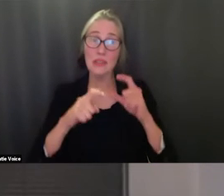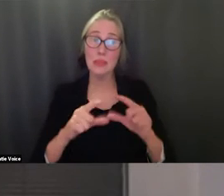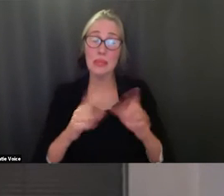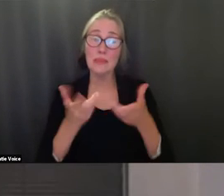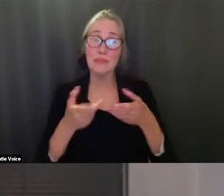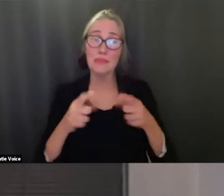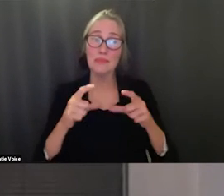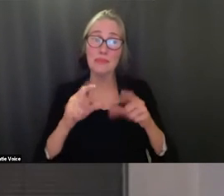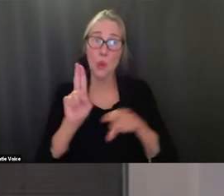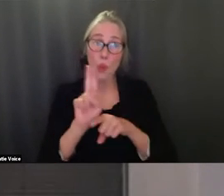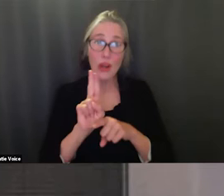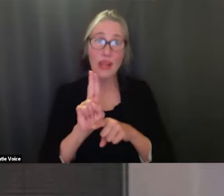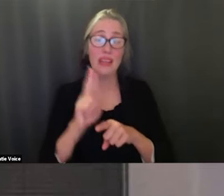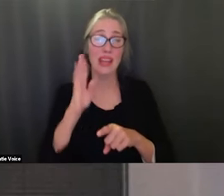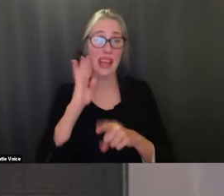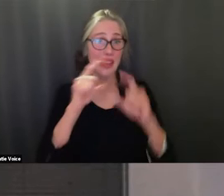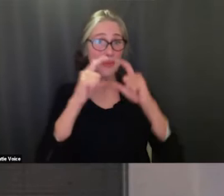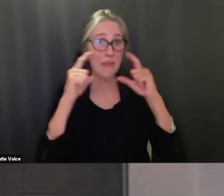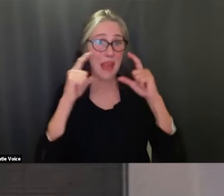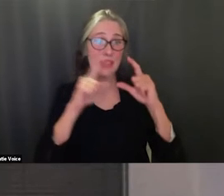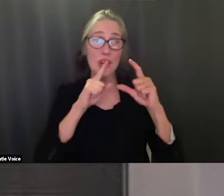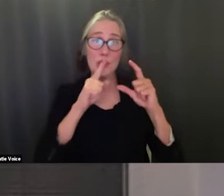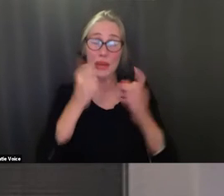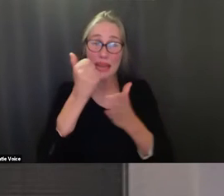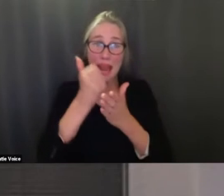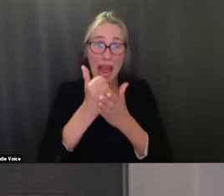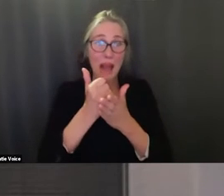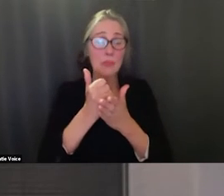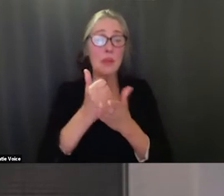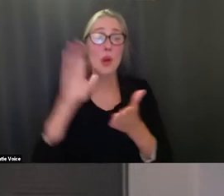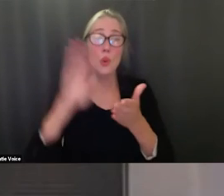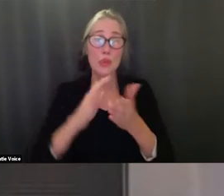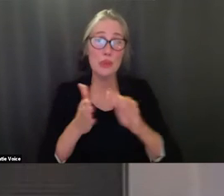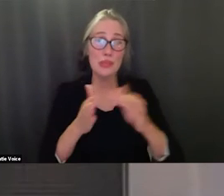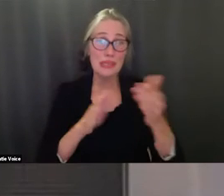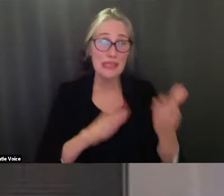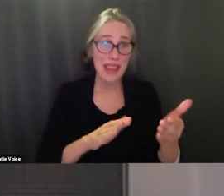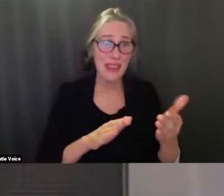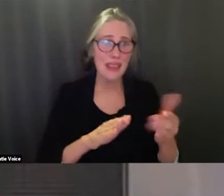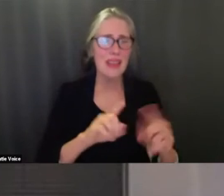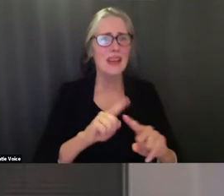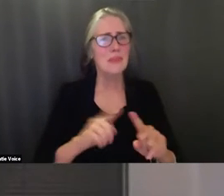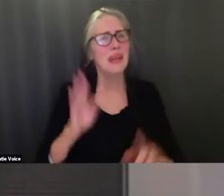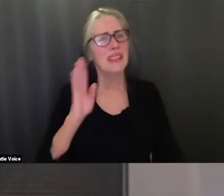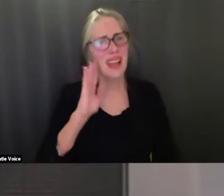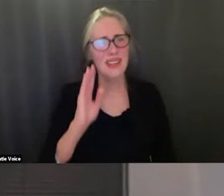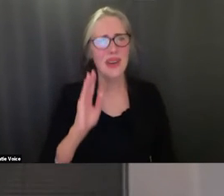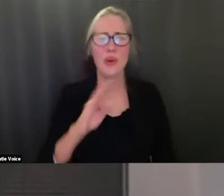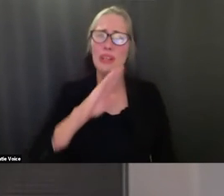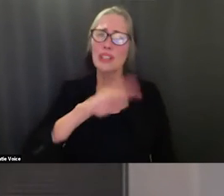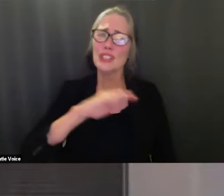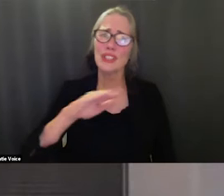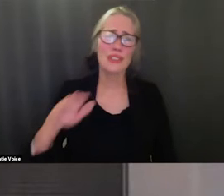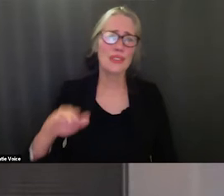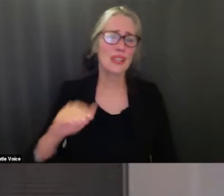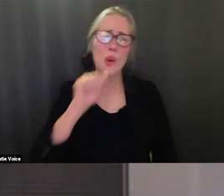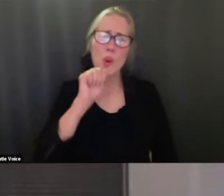las cubrebocas han salvado incontables vidas. Creo que los niños